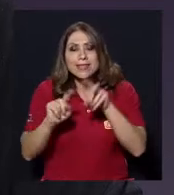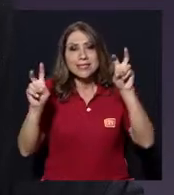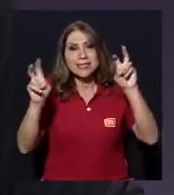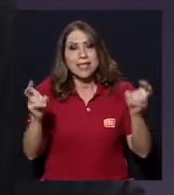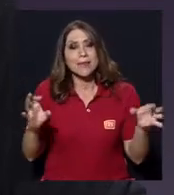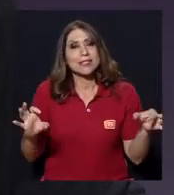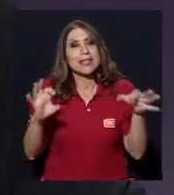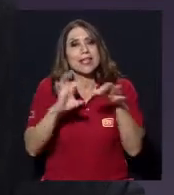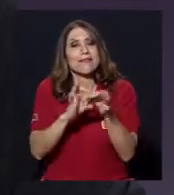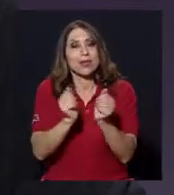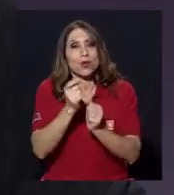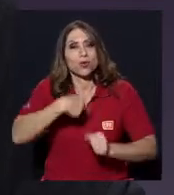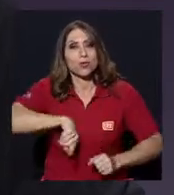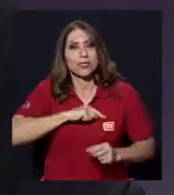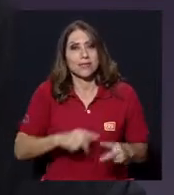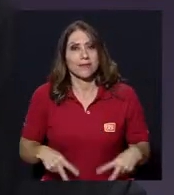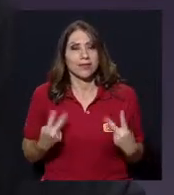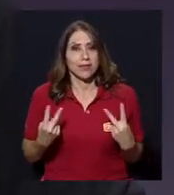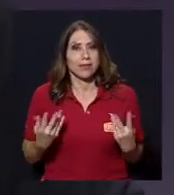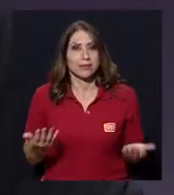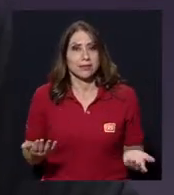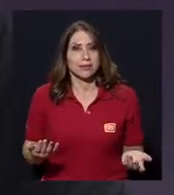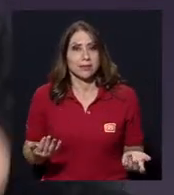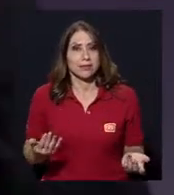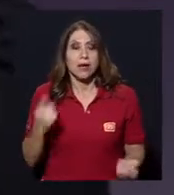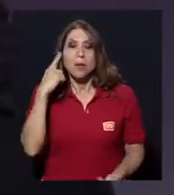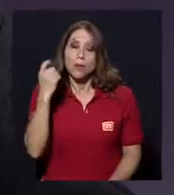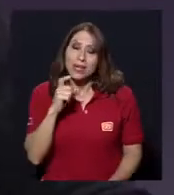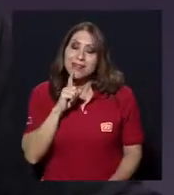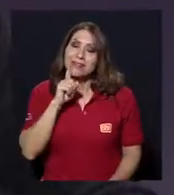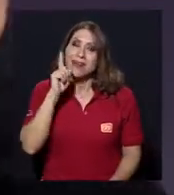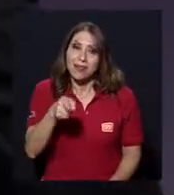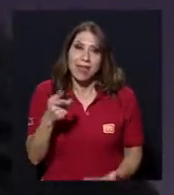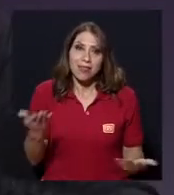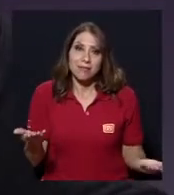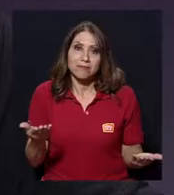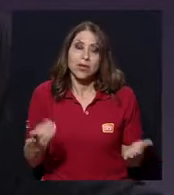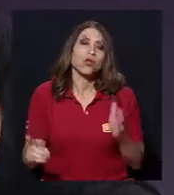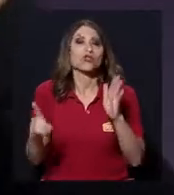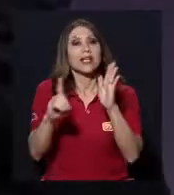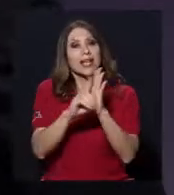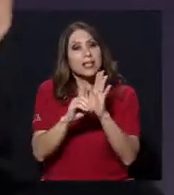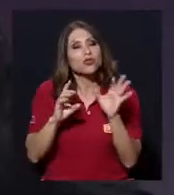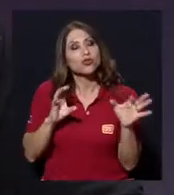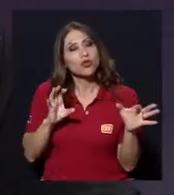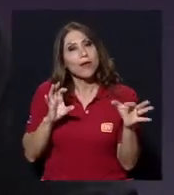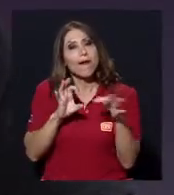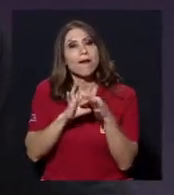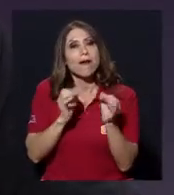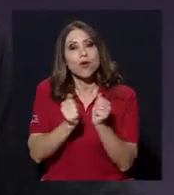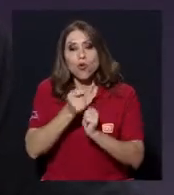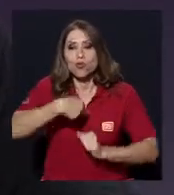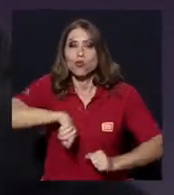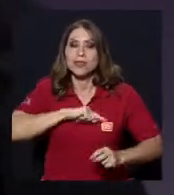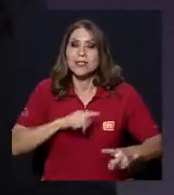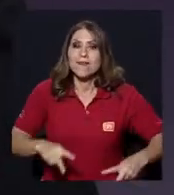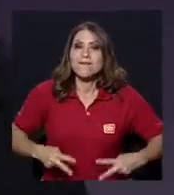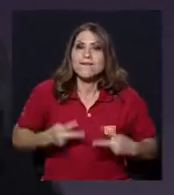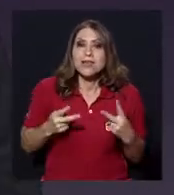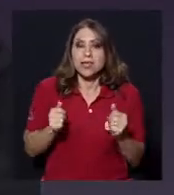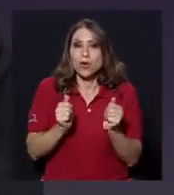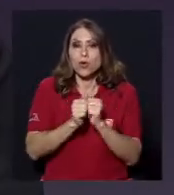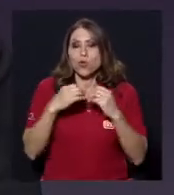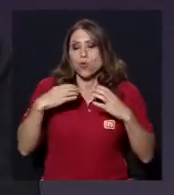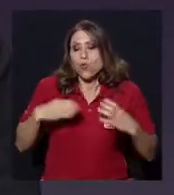vidas. Porque en realidad, efectivamente, los derechos tienen que ver con nuestra vida, con nuestro cuerpo, con nuestra con